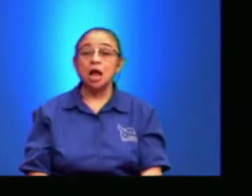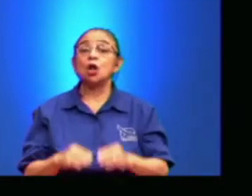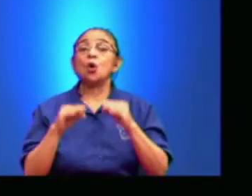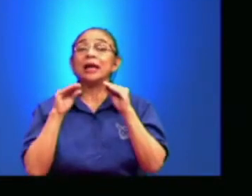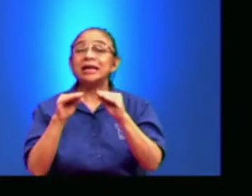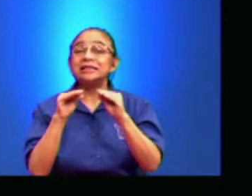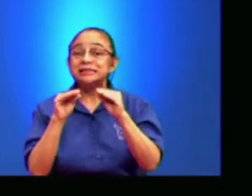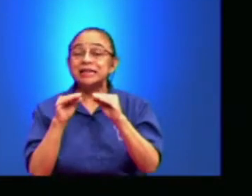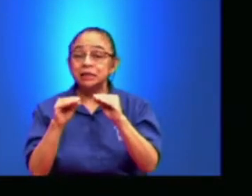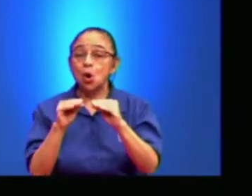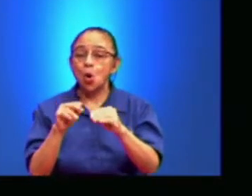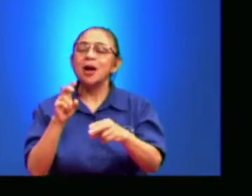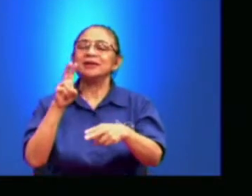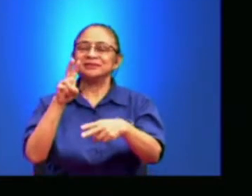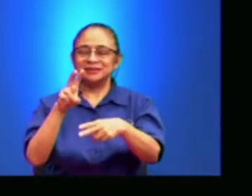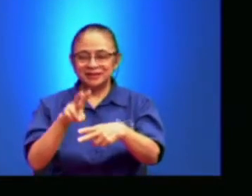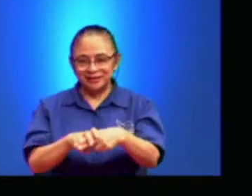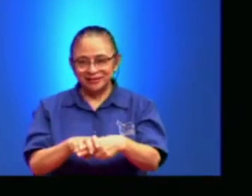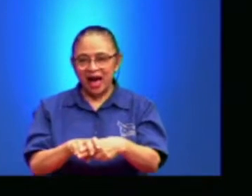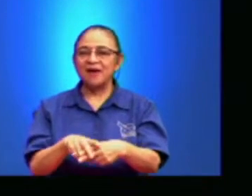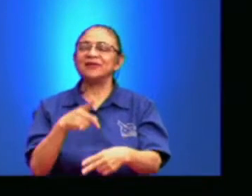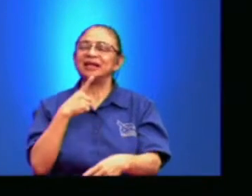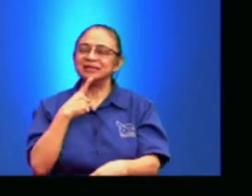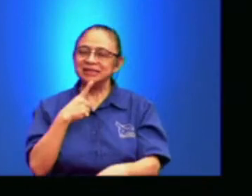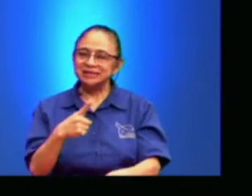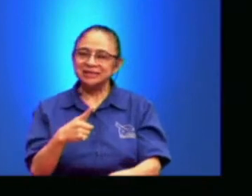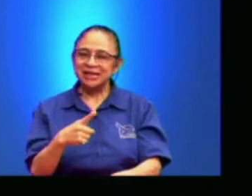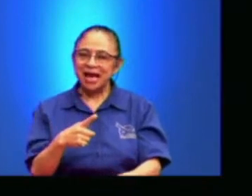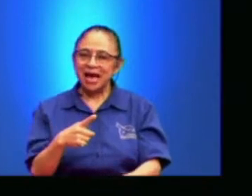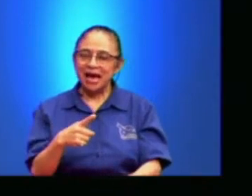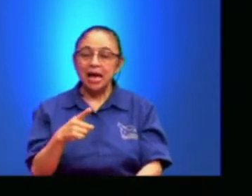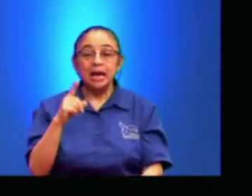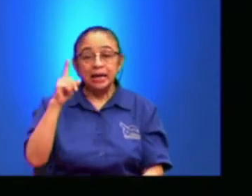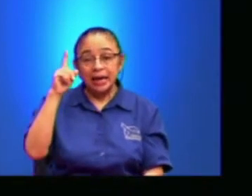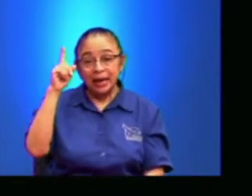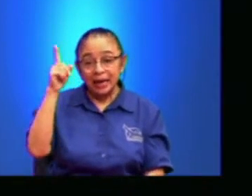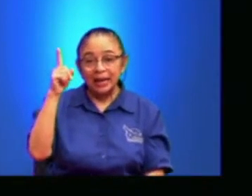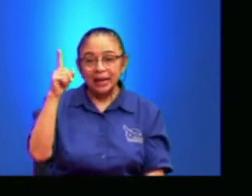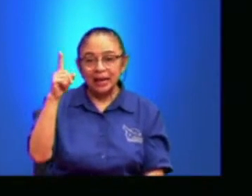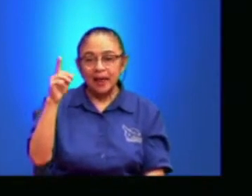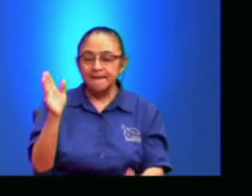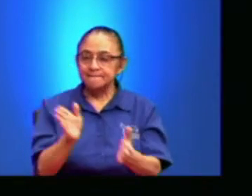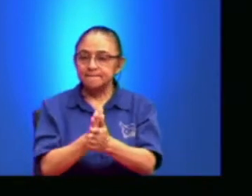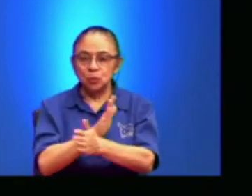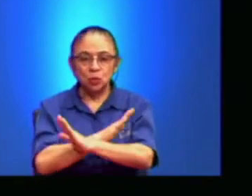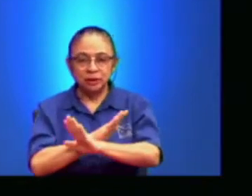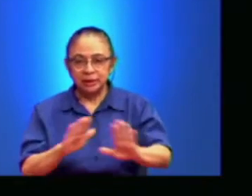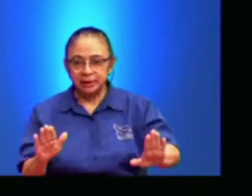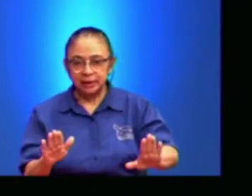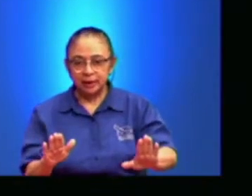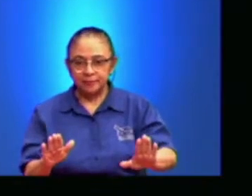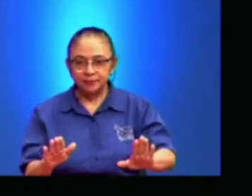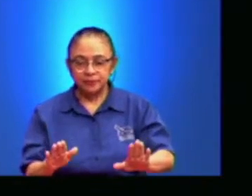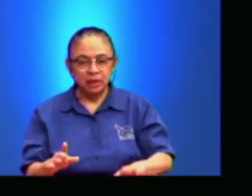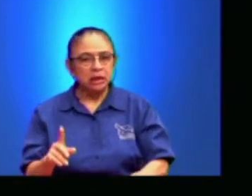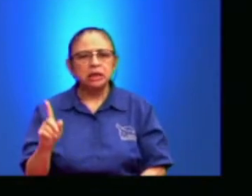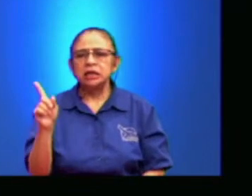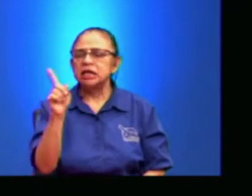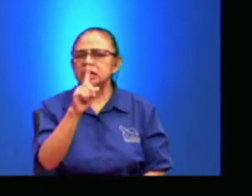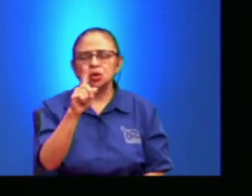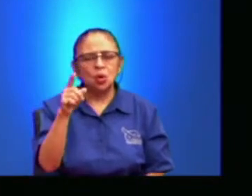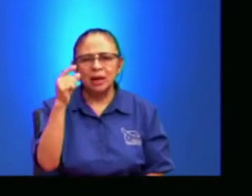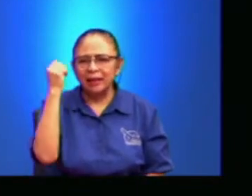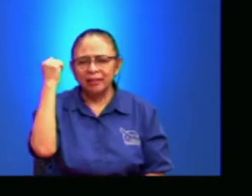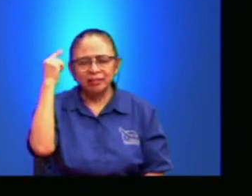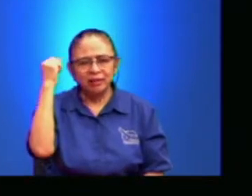se sentaba con sus discípulos y les decía que él se iba a morir y los discípulos no le entendían